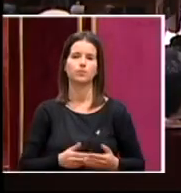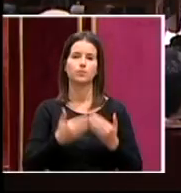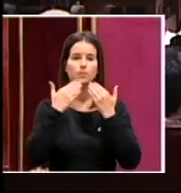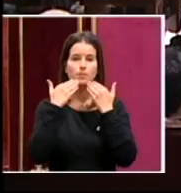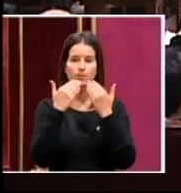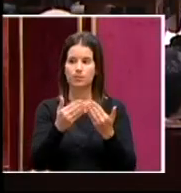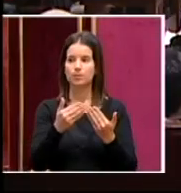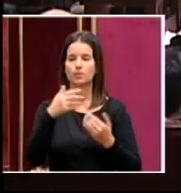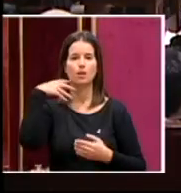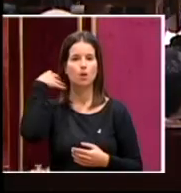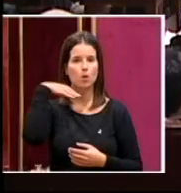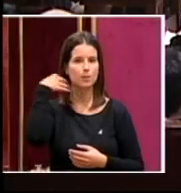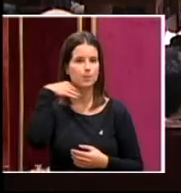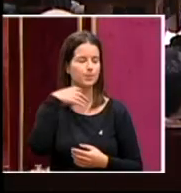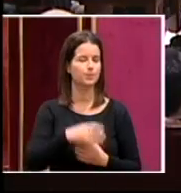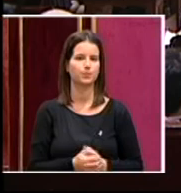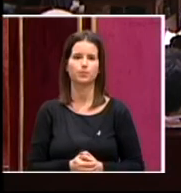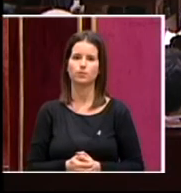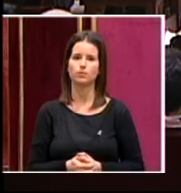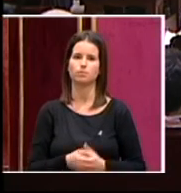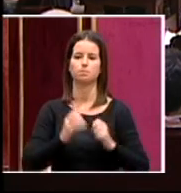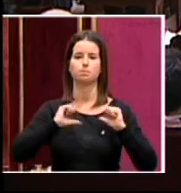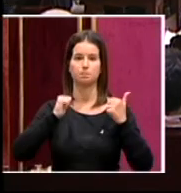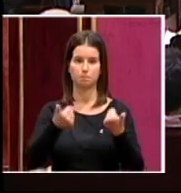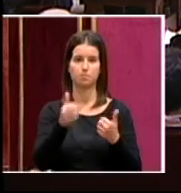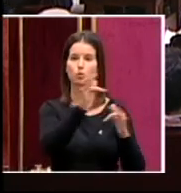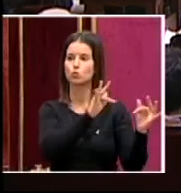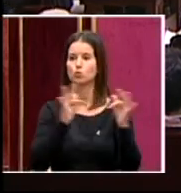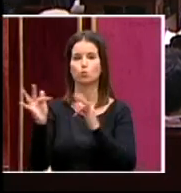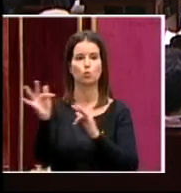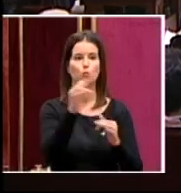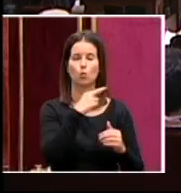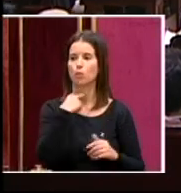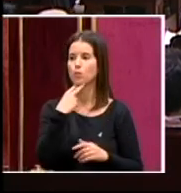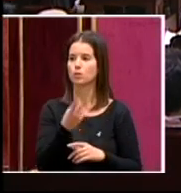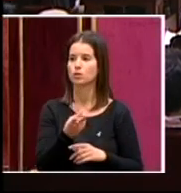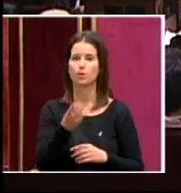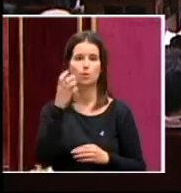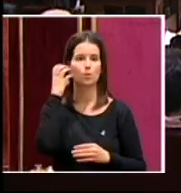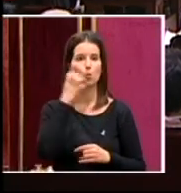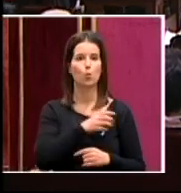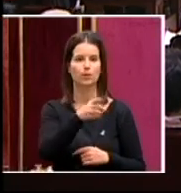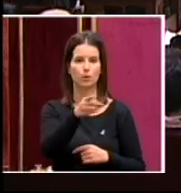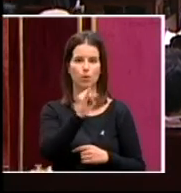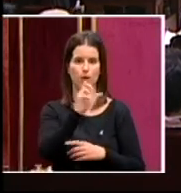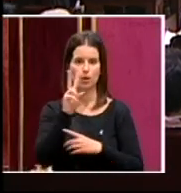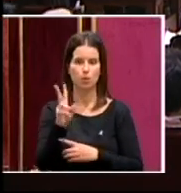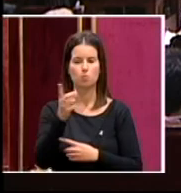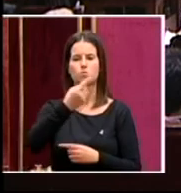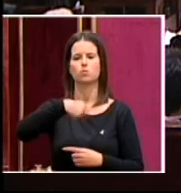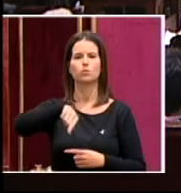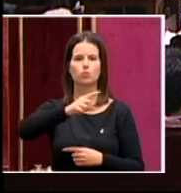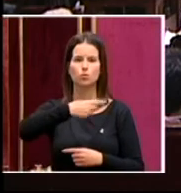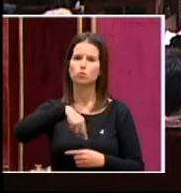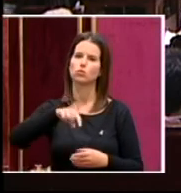señor Oliver. Sí, iniciamos el turno de portavoces. Señor Puente Durán. Bien, nosotros nos